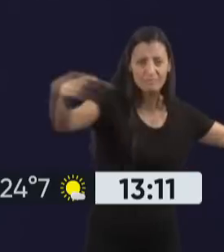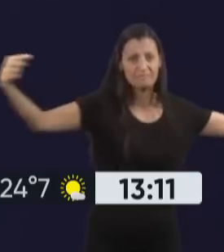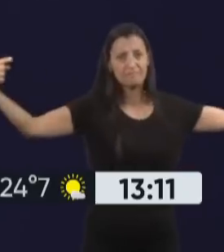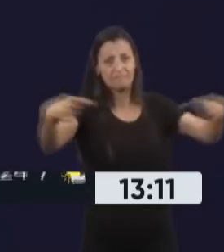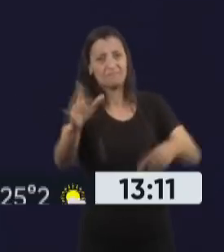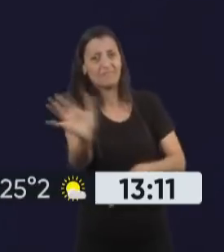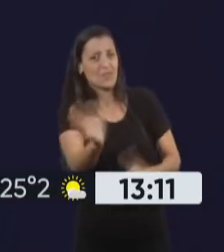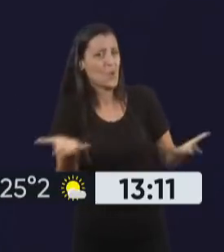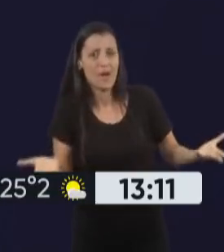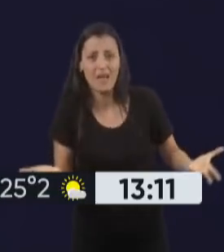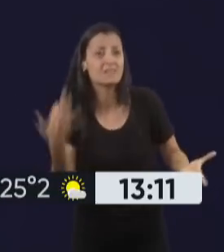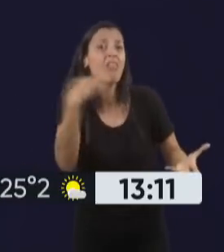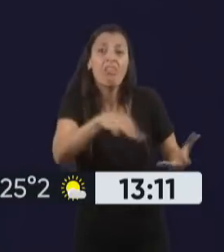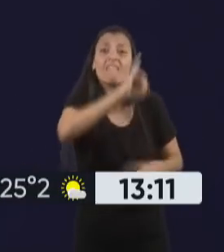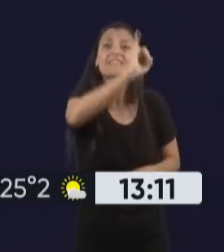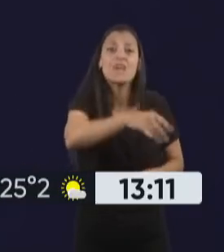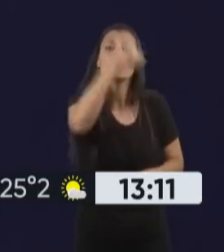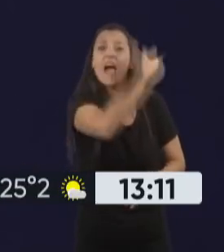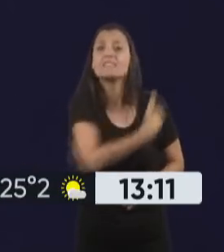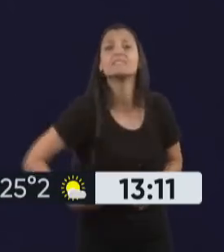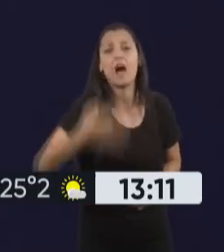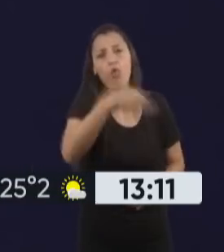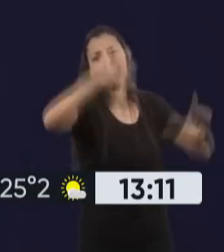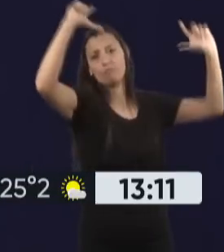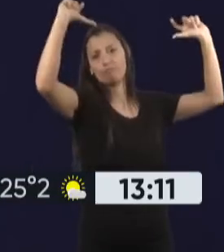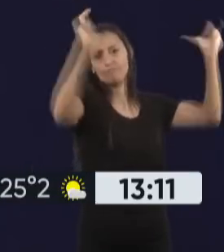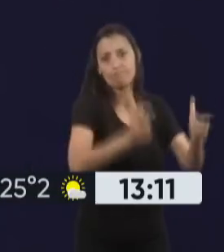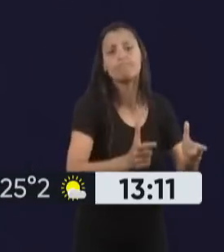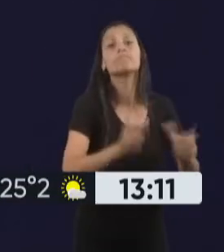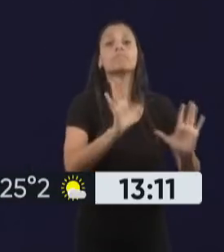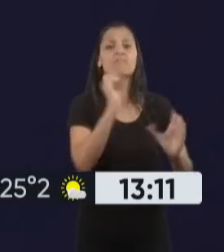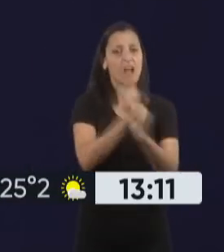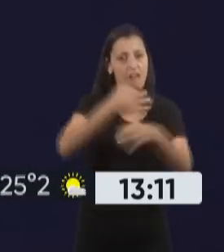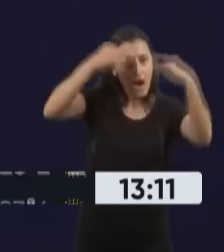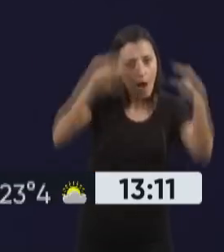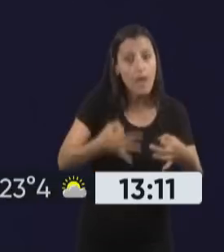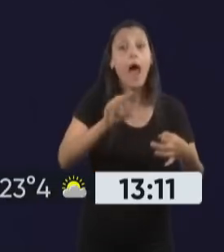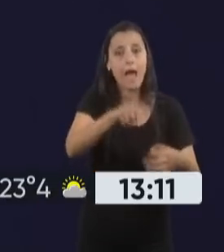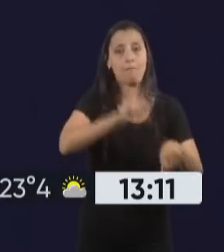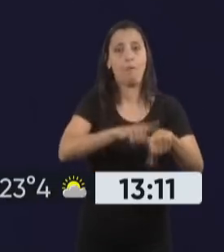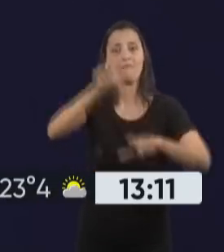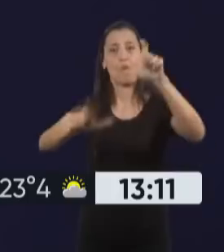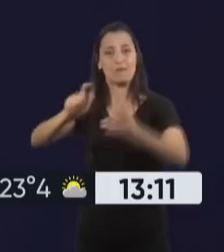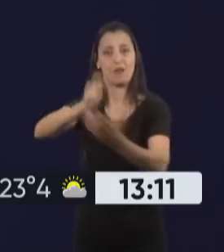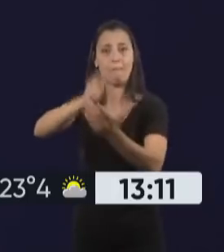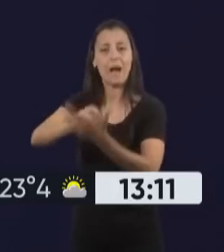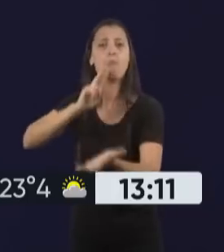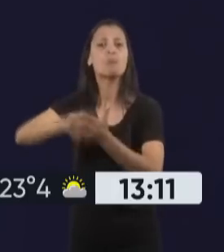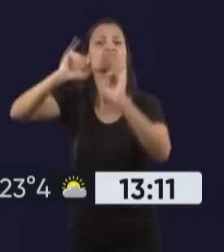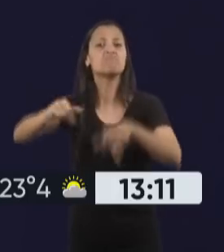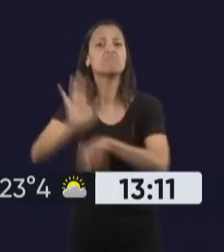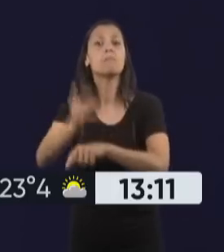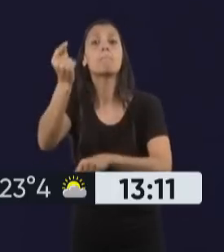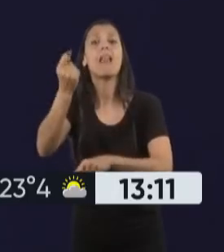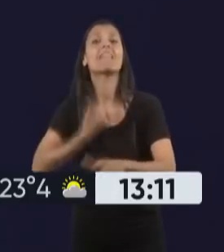Estado tenía que estar. No tiene que estar ese Estado. Tiene que ser un Estado mucho más eficiente y donde el contribuyente además sepa dónde